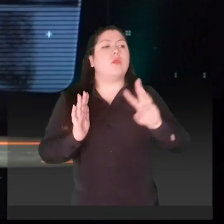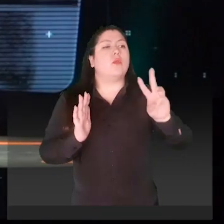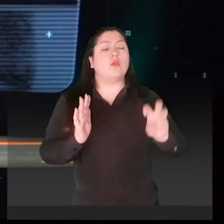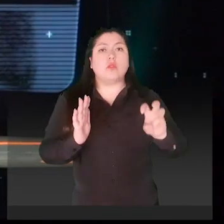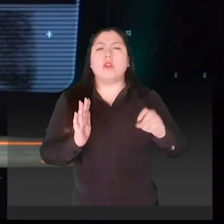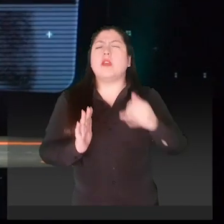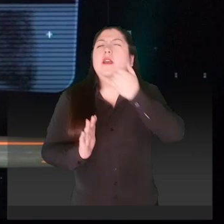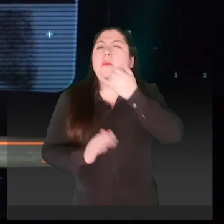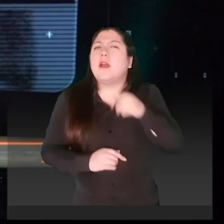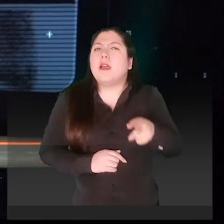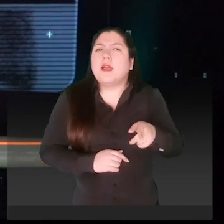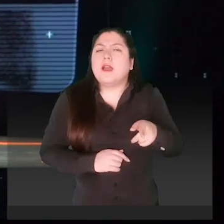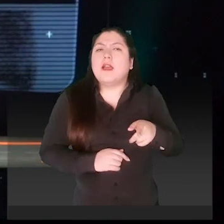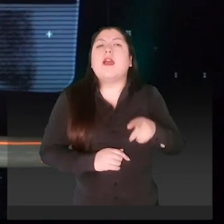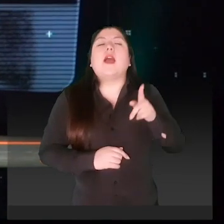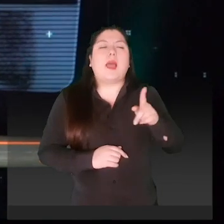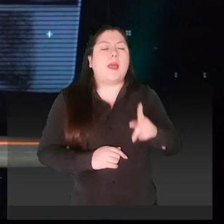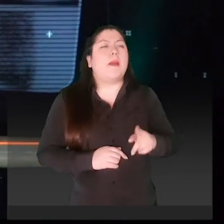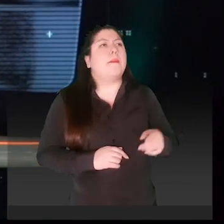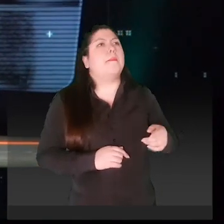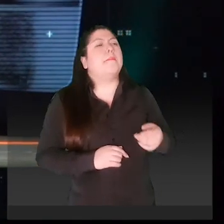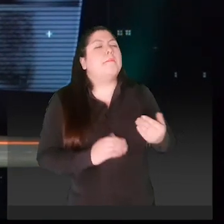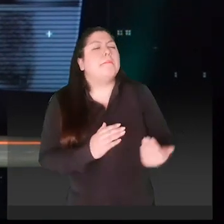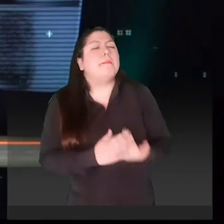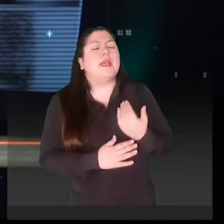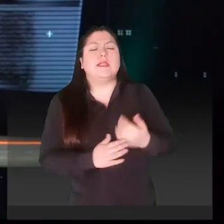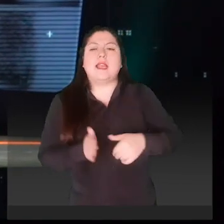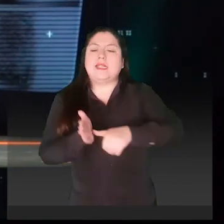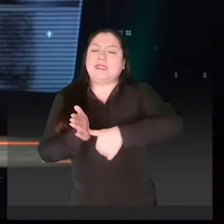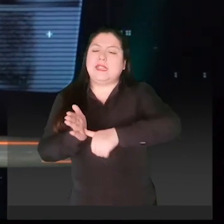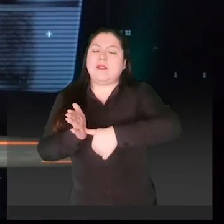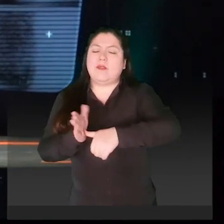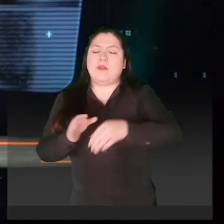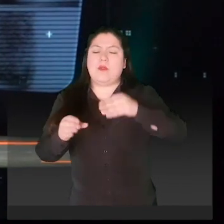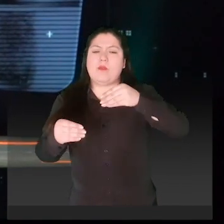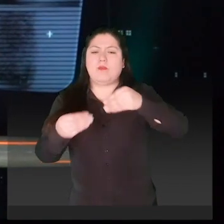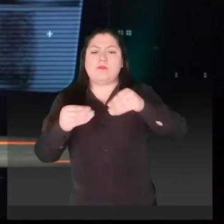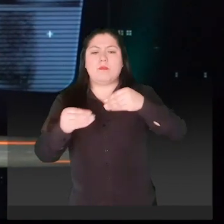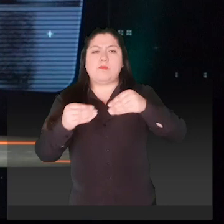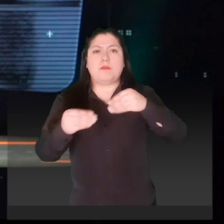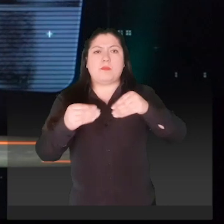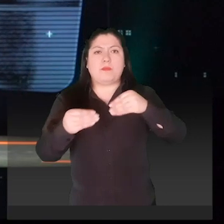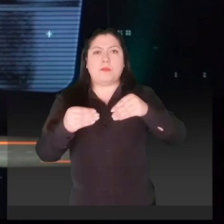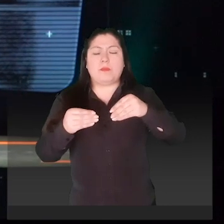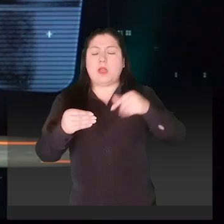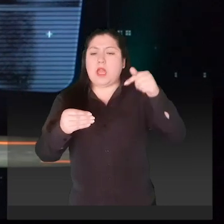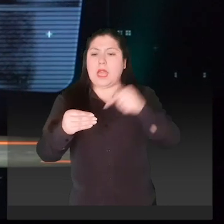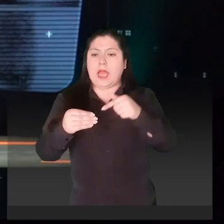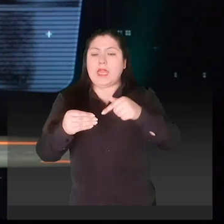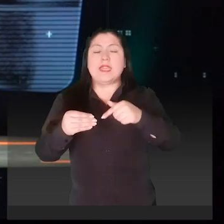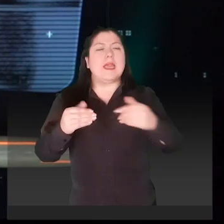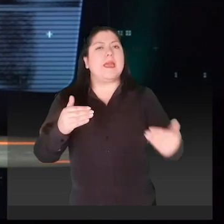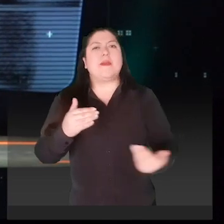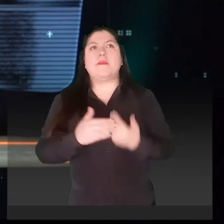en el año 48 cuando llega la famosísima cédula laminada? Y esta cédula comienza la historia de